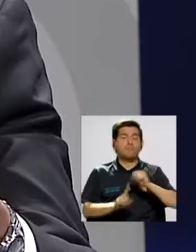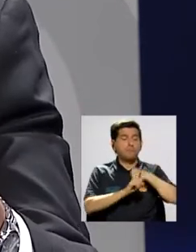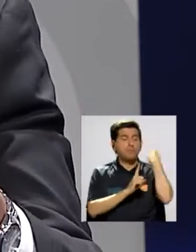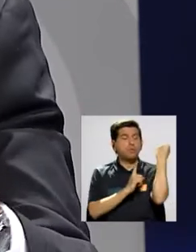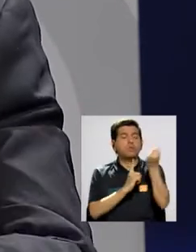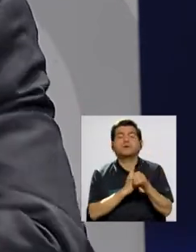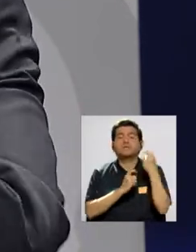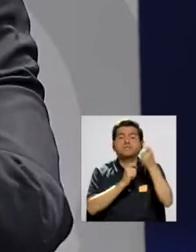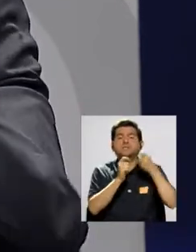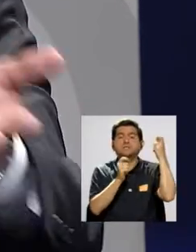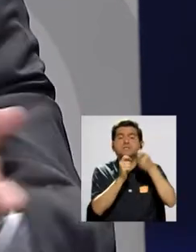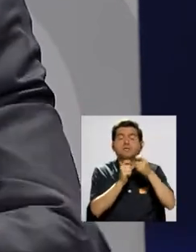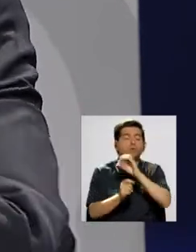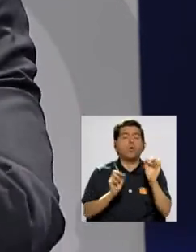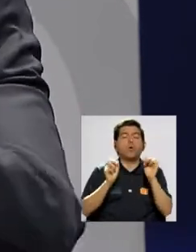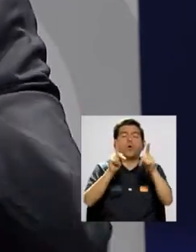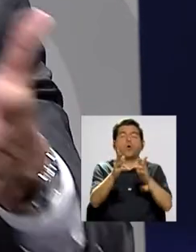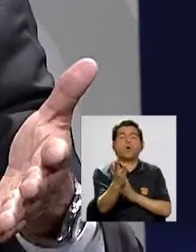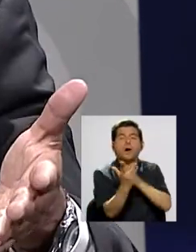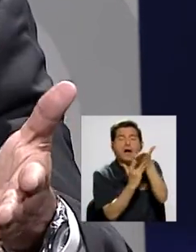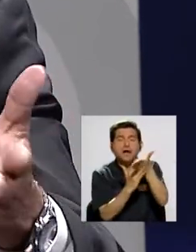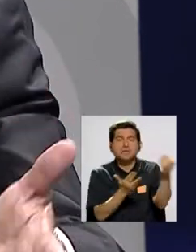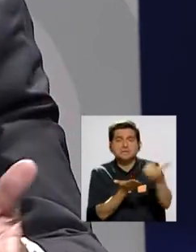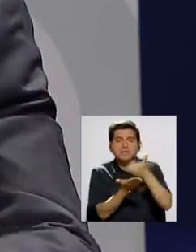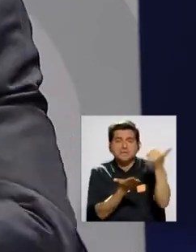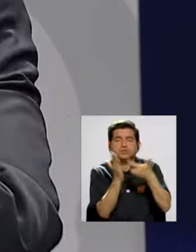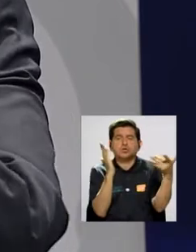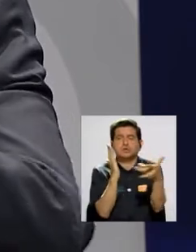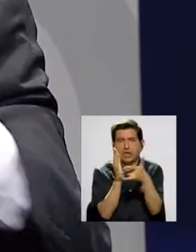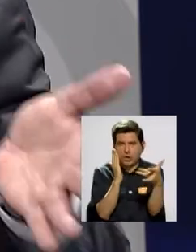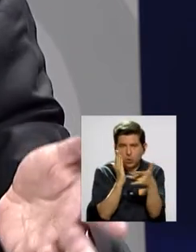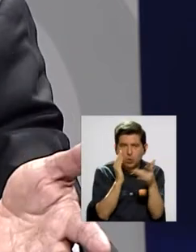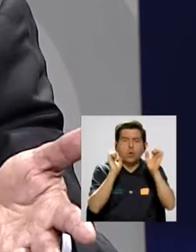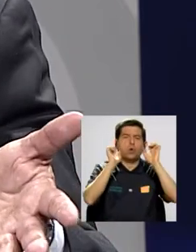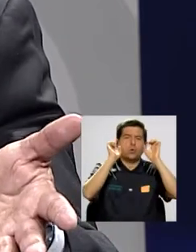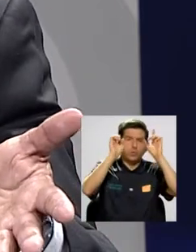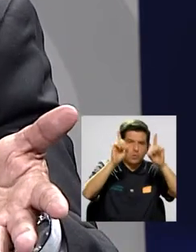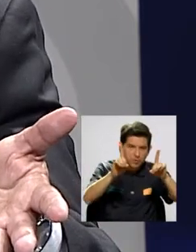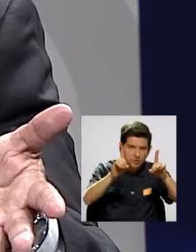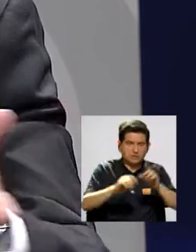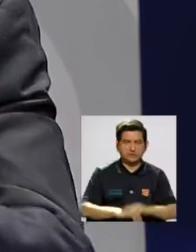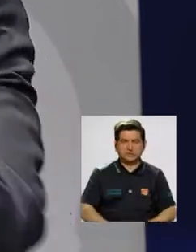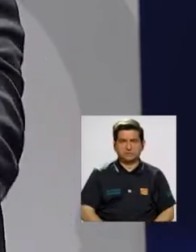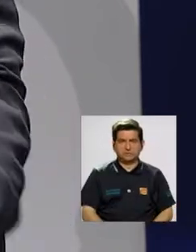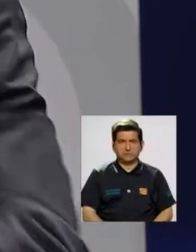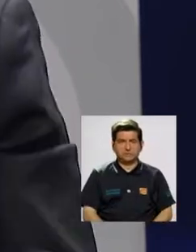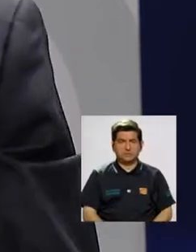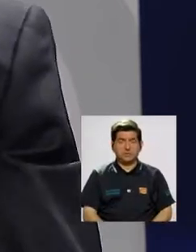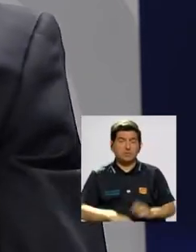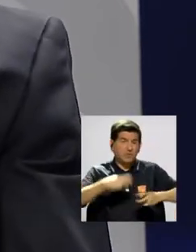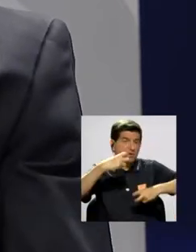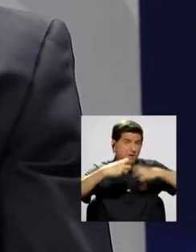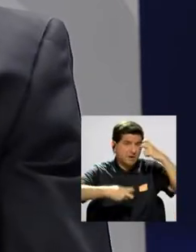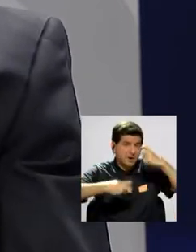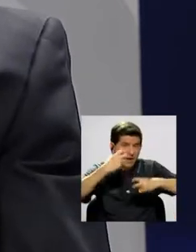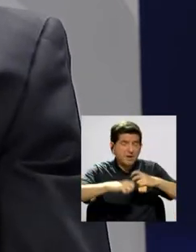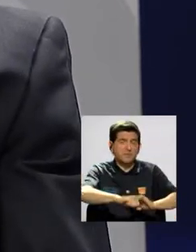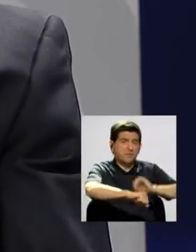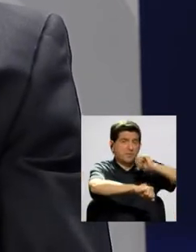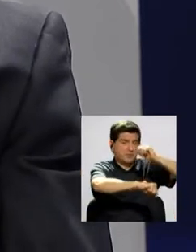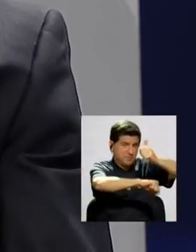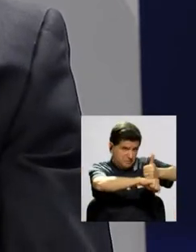condiciones y qué posibilidades de acceder a recursos tecnológicos, educativos. Muy importante eso. Porque este problema que ha sido